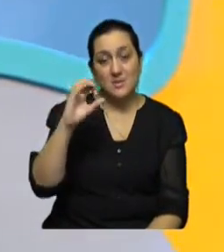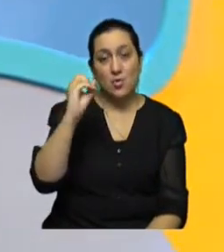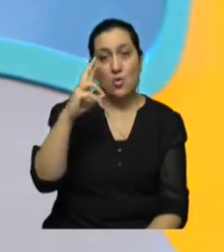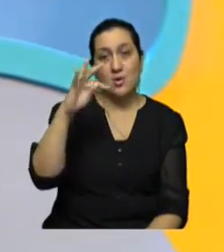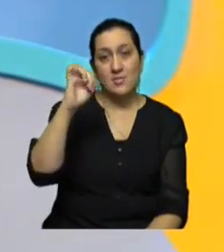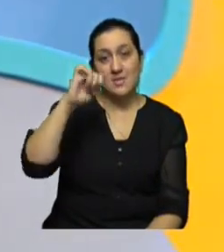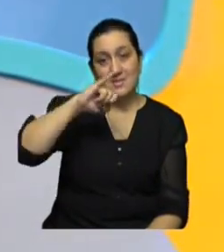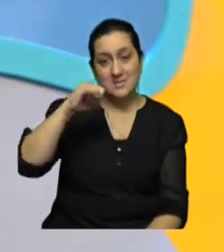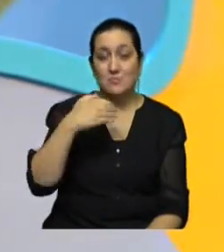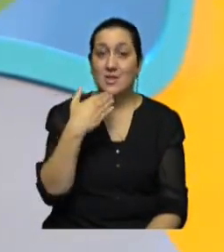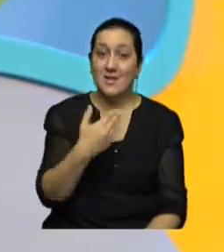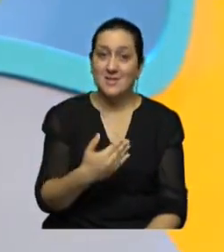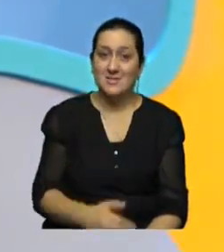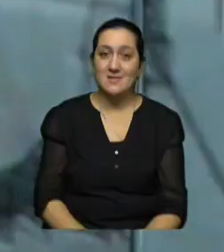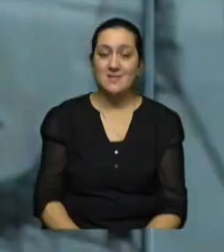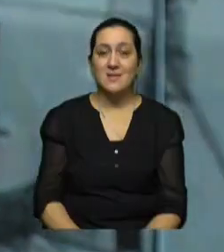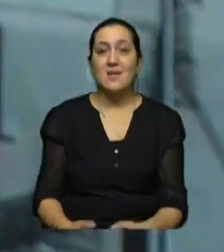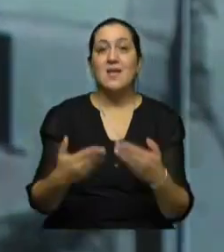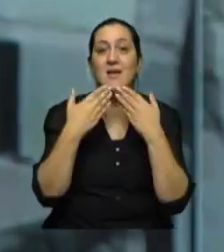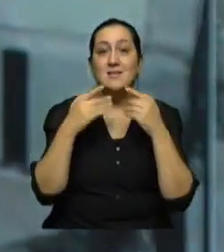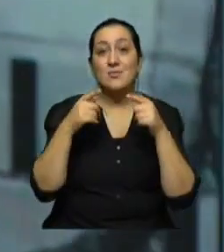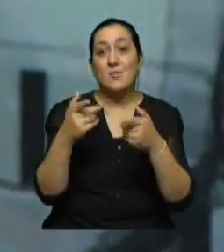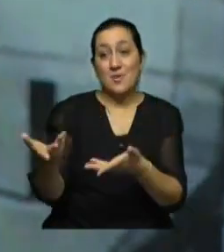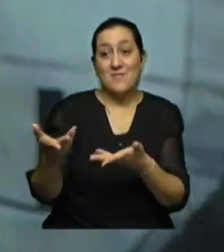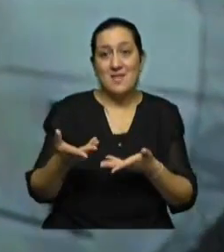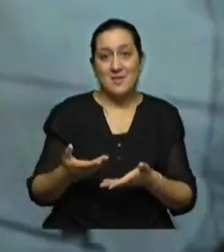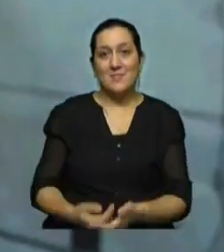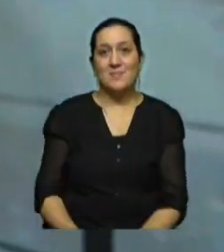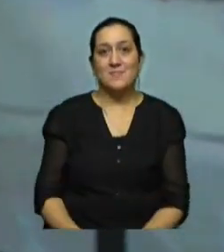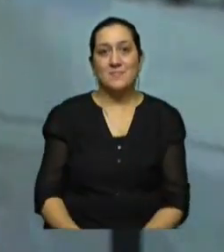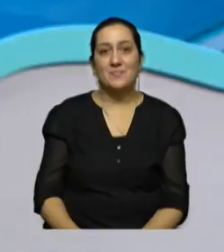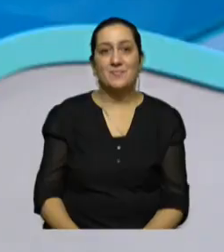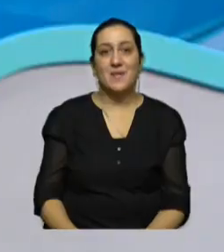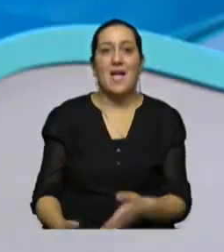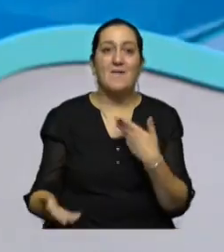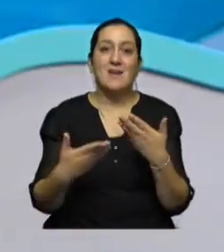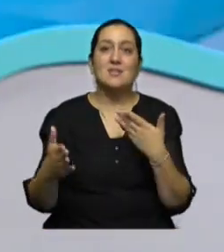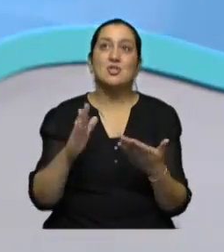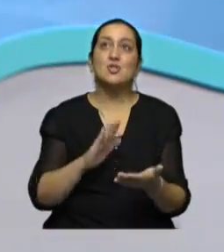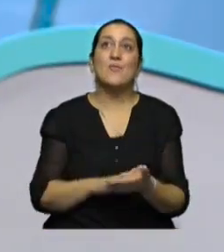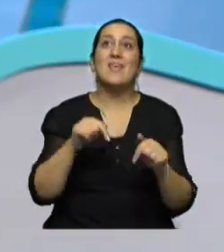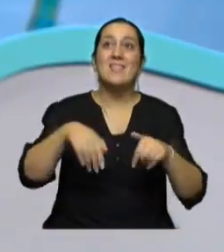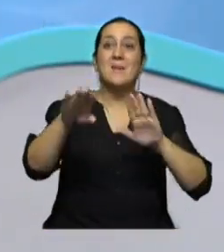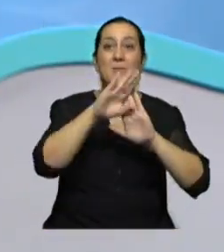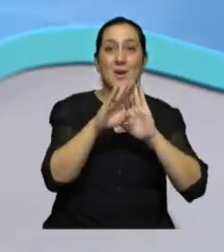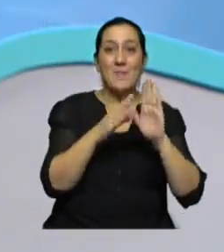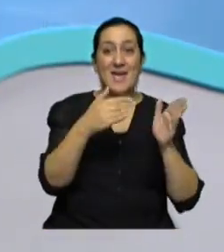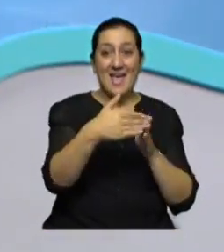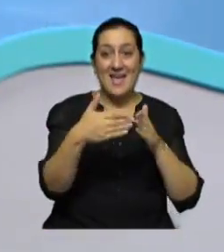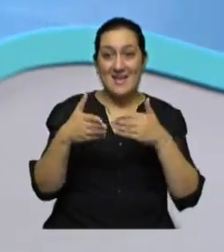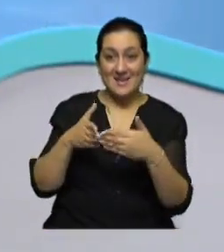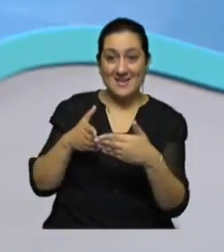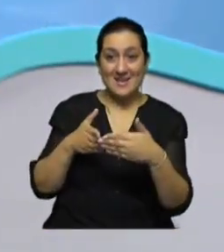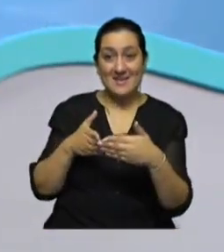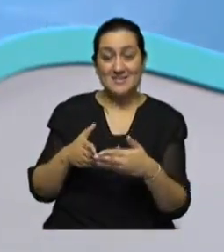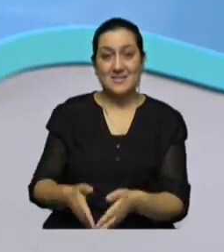Muchísimas gracias por estar. Sí, bueno, gracias a ustedes por invitarme. ¿Cómo no te vamos a invitar, Luis? Hablar de lo que es este programa Esquinas es hablar